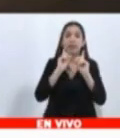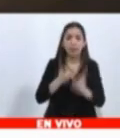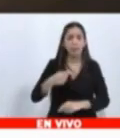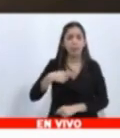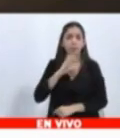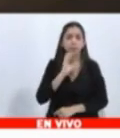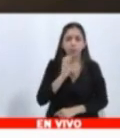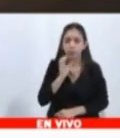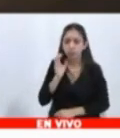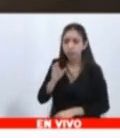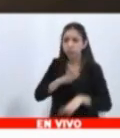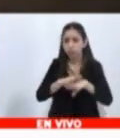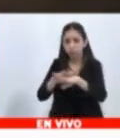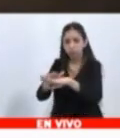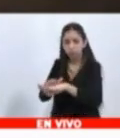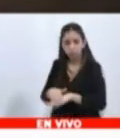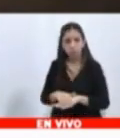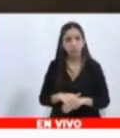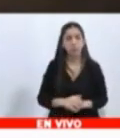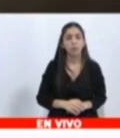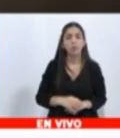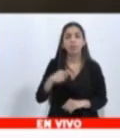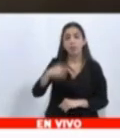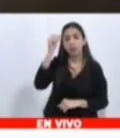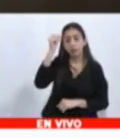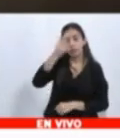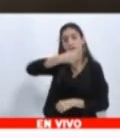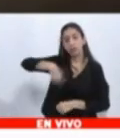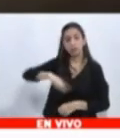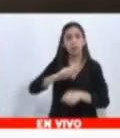nacional, e instruí